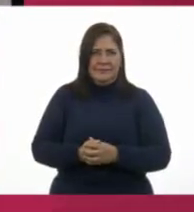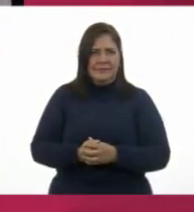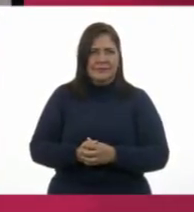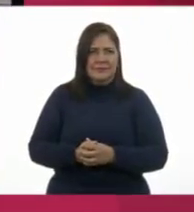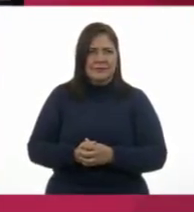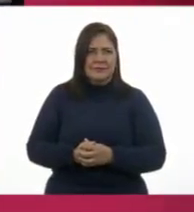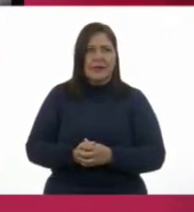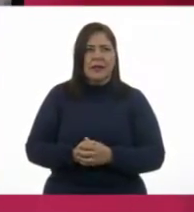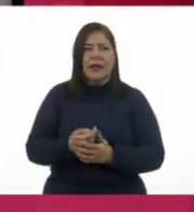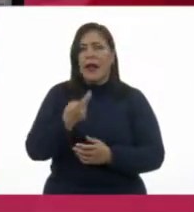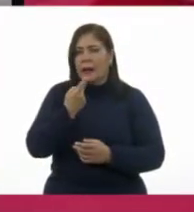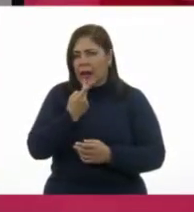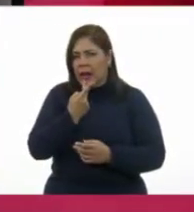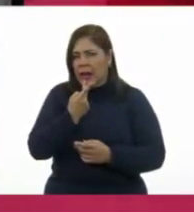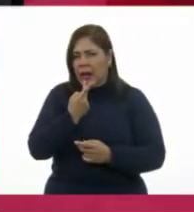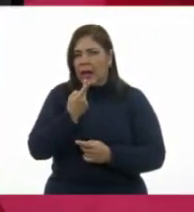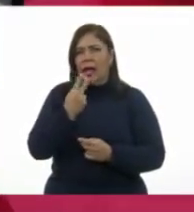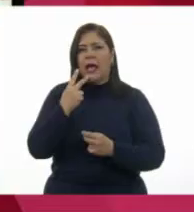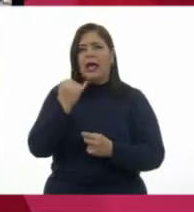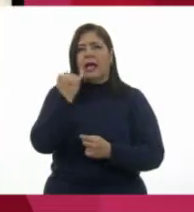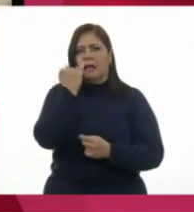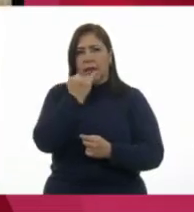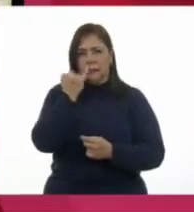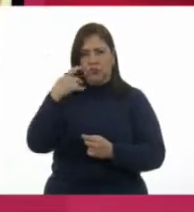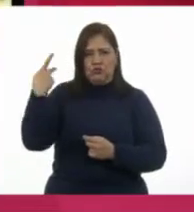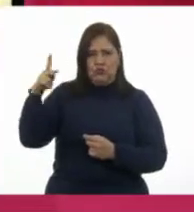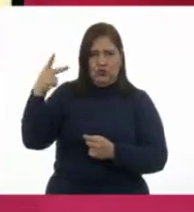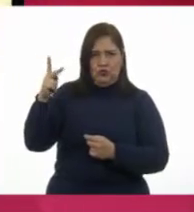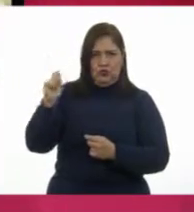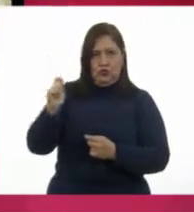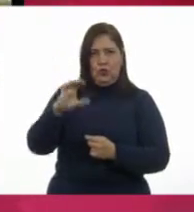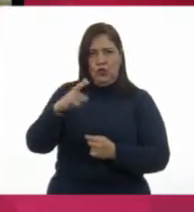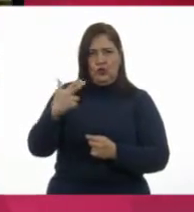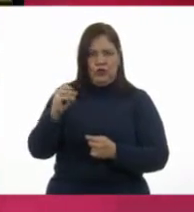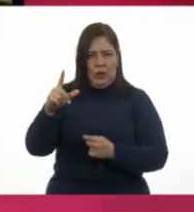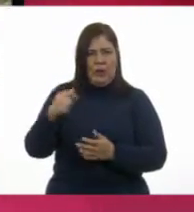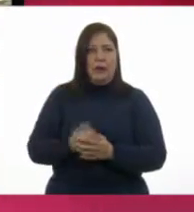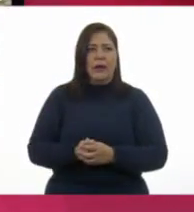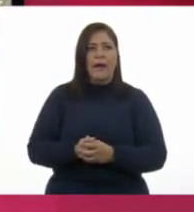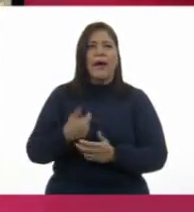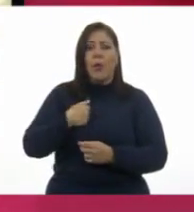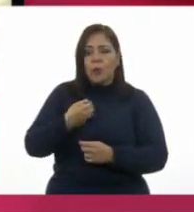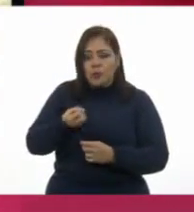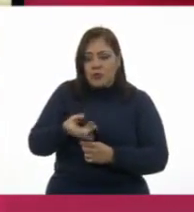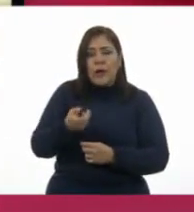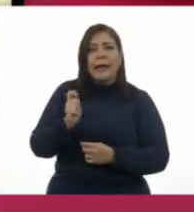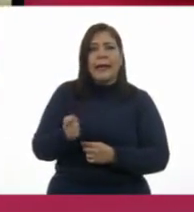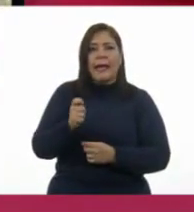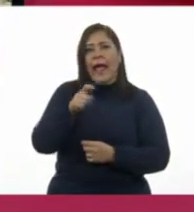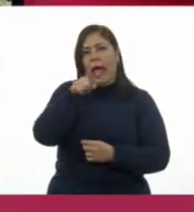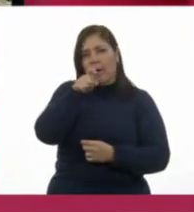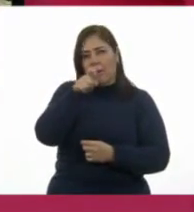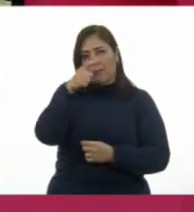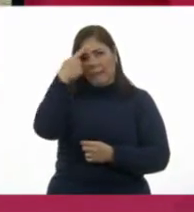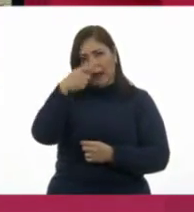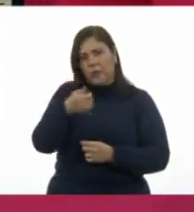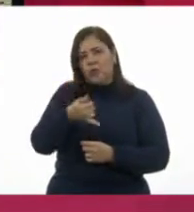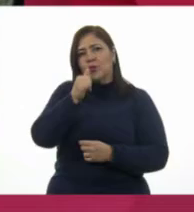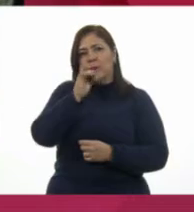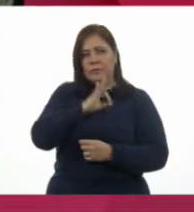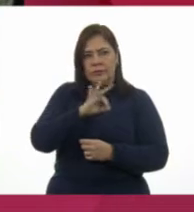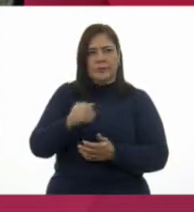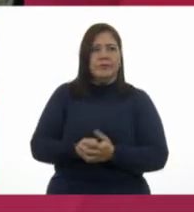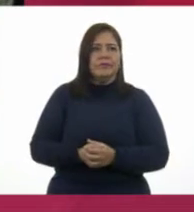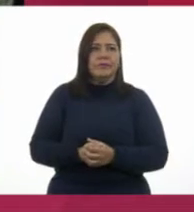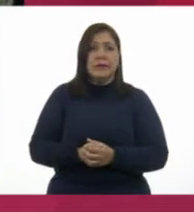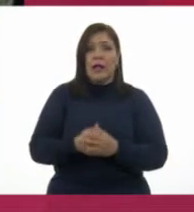Mi cacuc en jali pech y chami este jape. Le voy a dar agua para que coma.